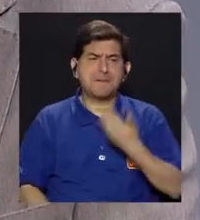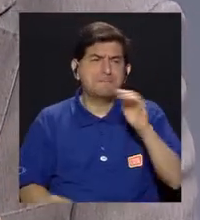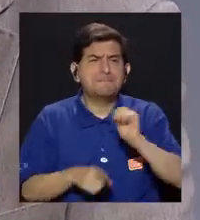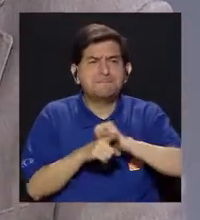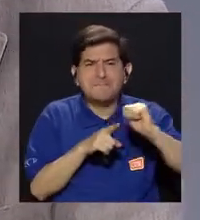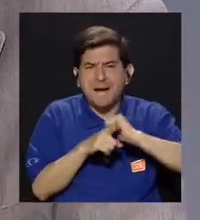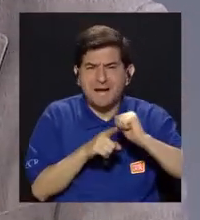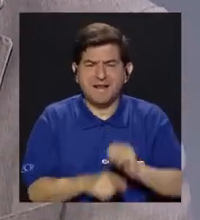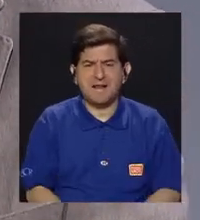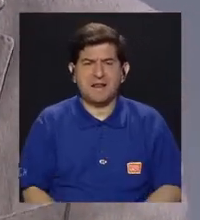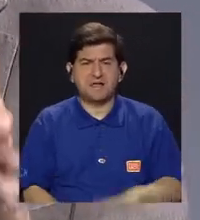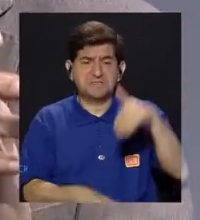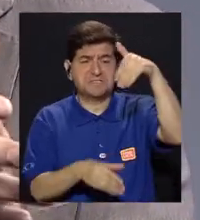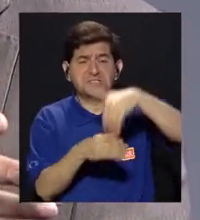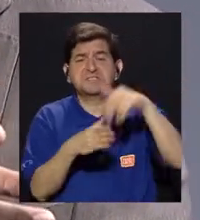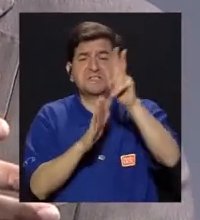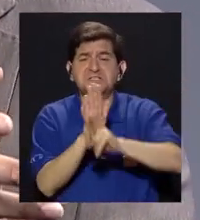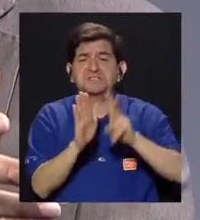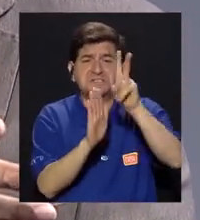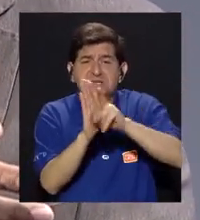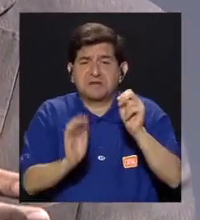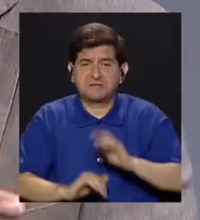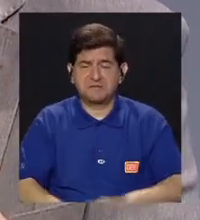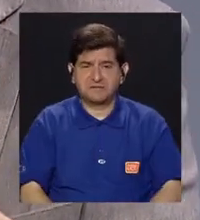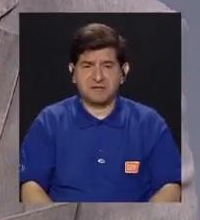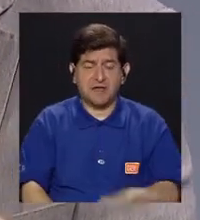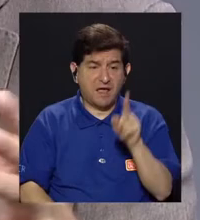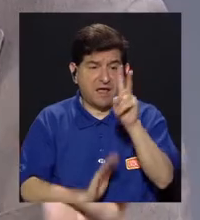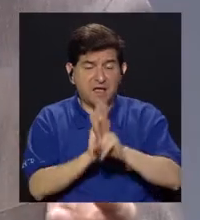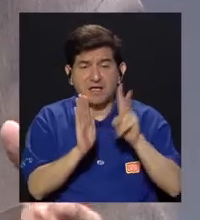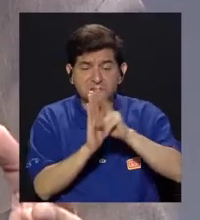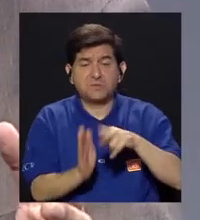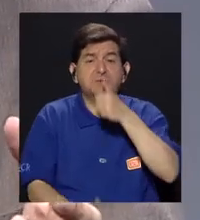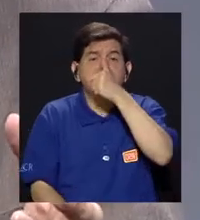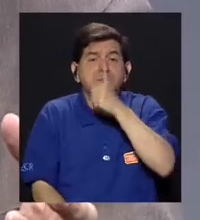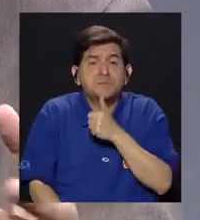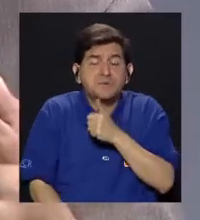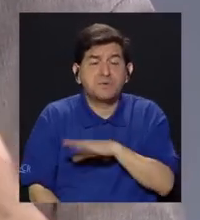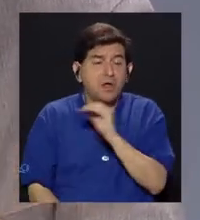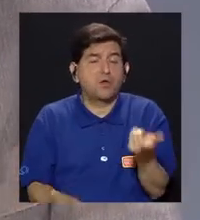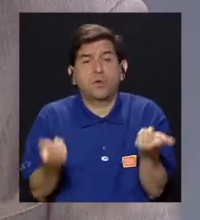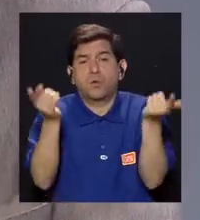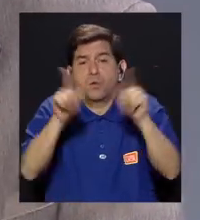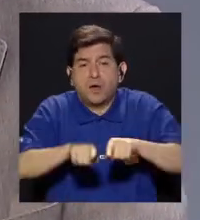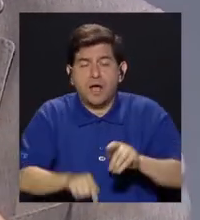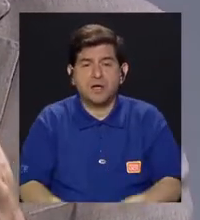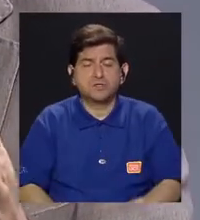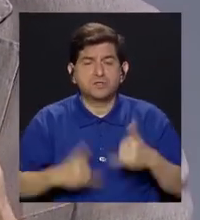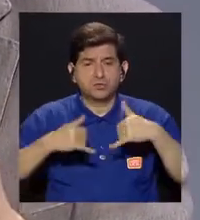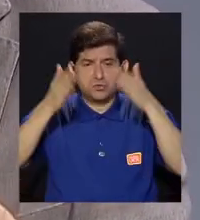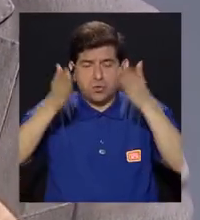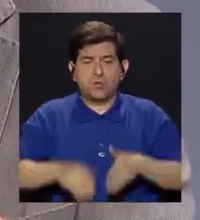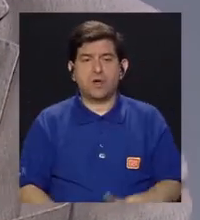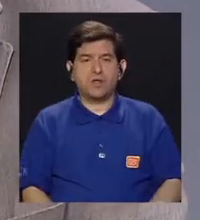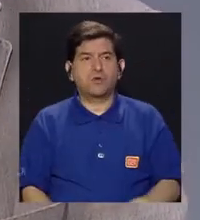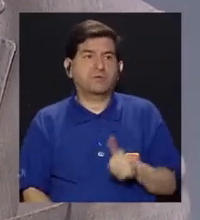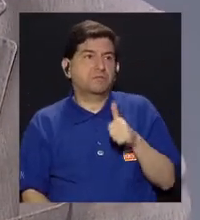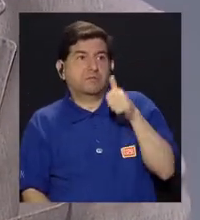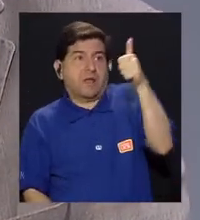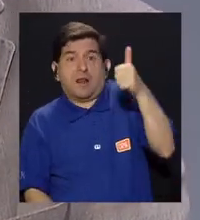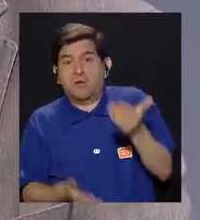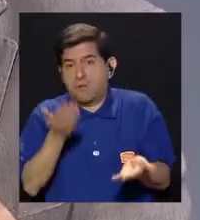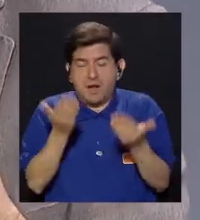mala práctica si simplemente se insertan los vídeos porque son vídeos íntimos o en el caso de un jugador de la liga